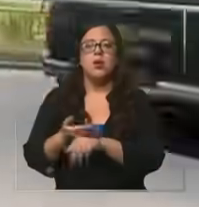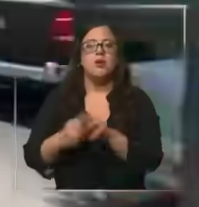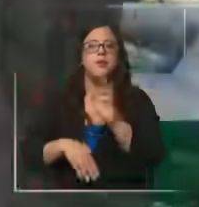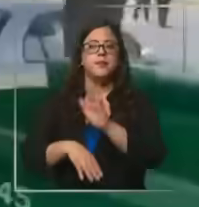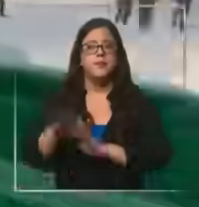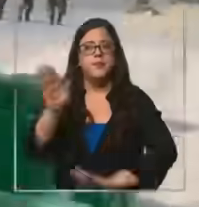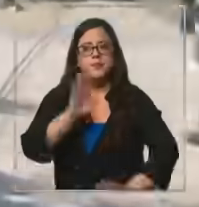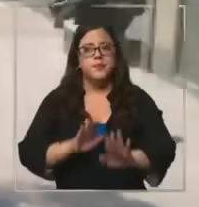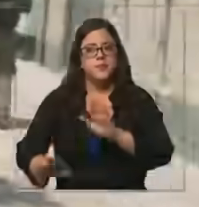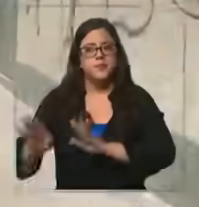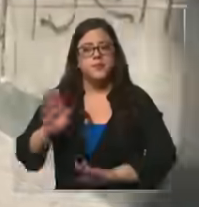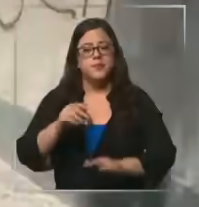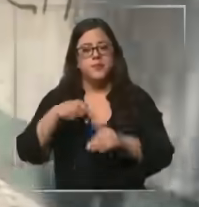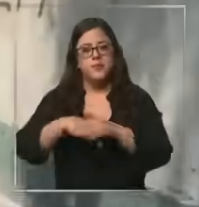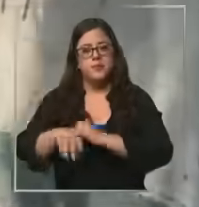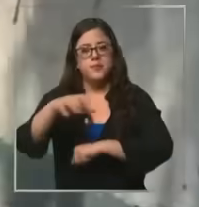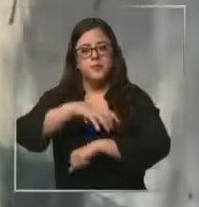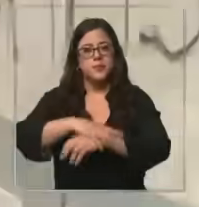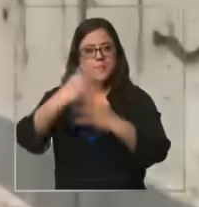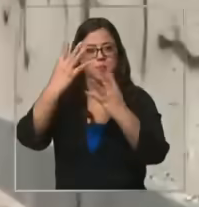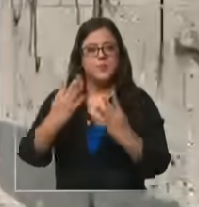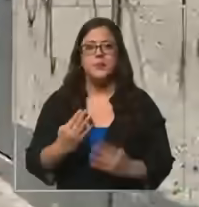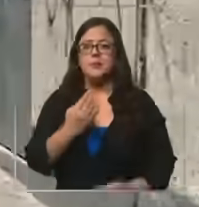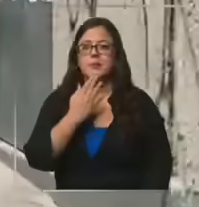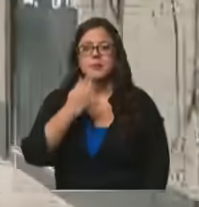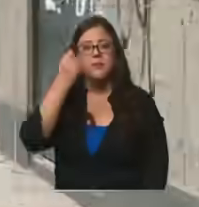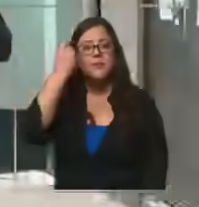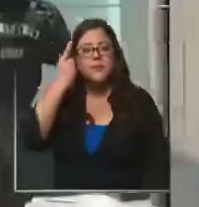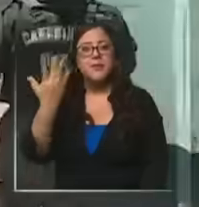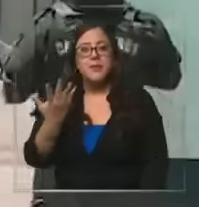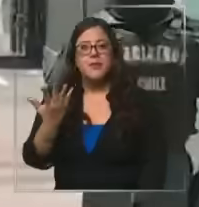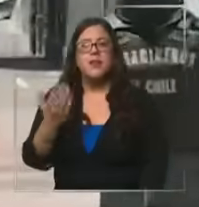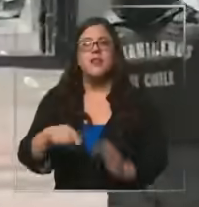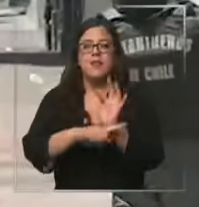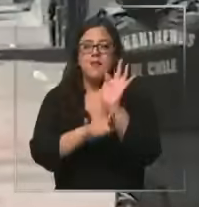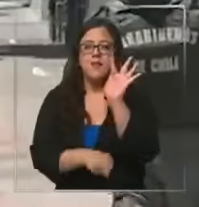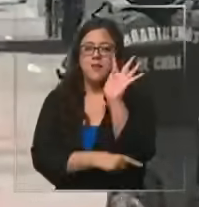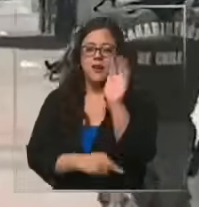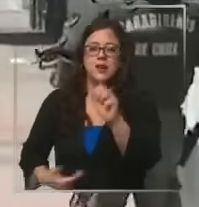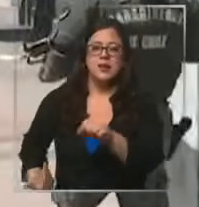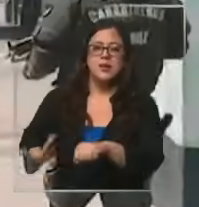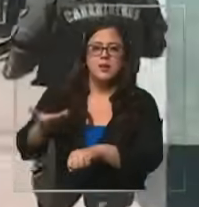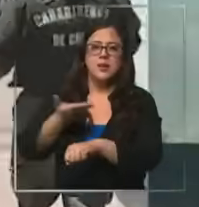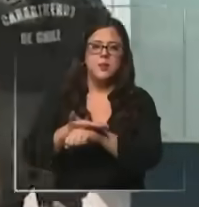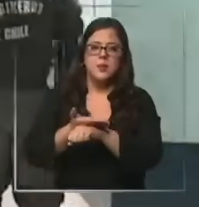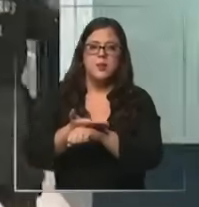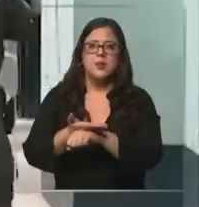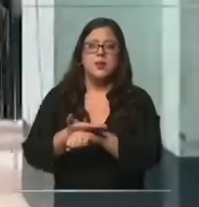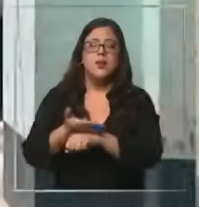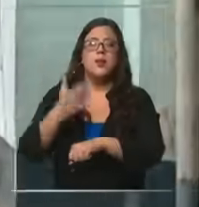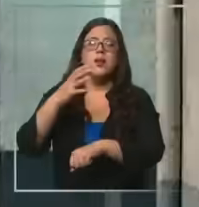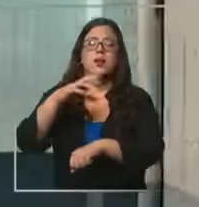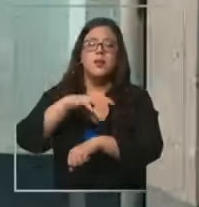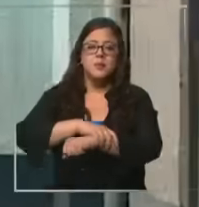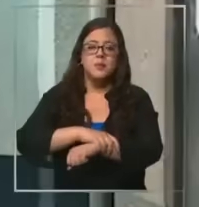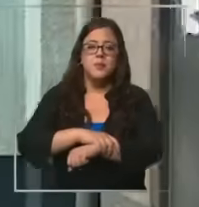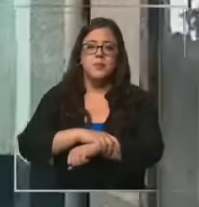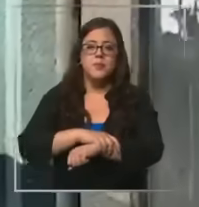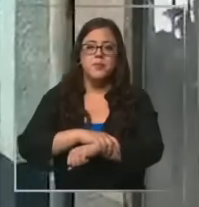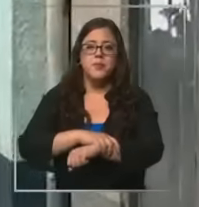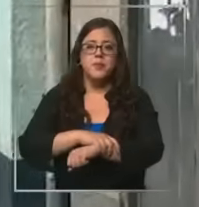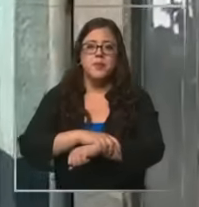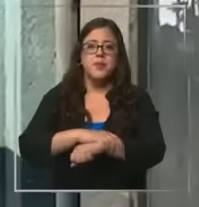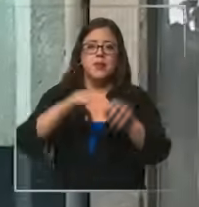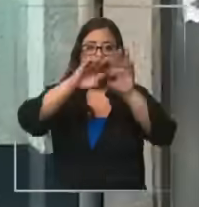resguardo al interior de la cárcel, y también lo que sabemos es que el Ministerio Público solicitó que fueran apresados, detenidos básicamente en